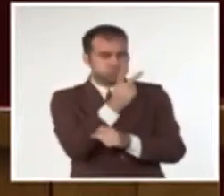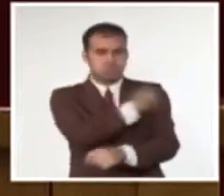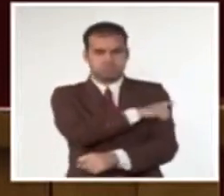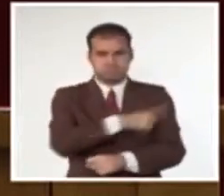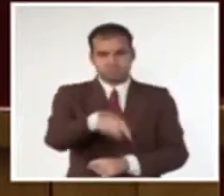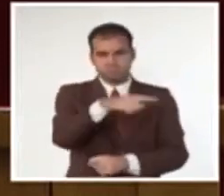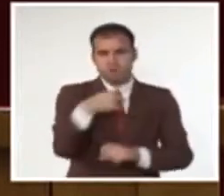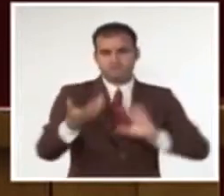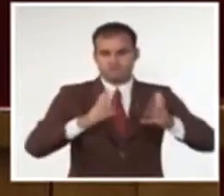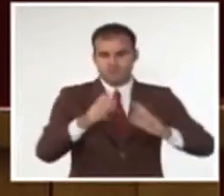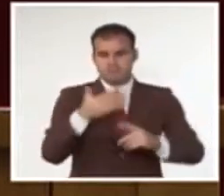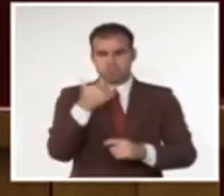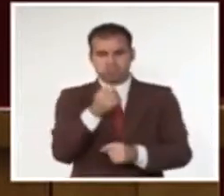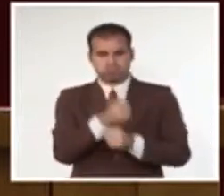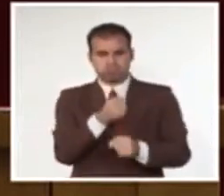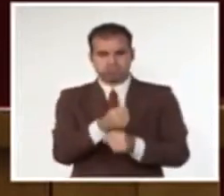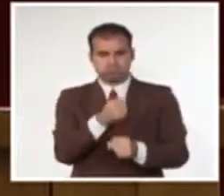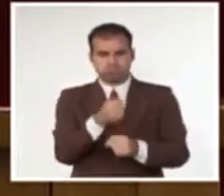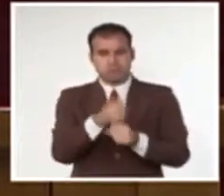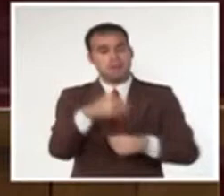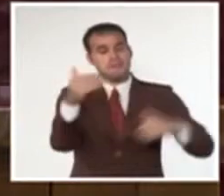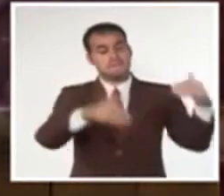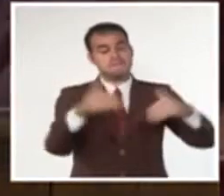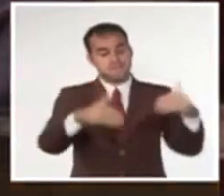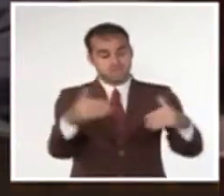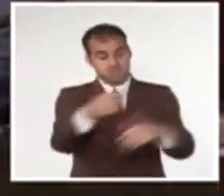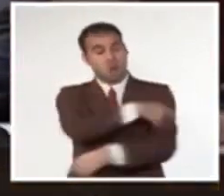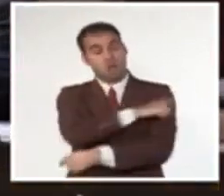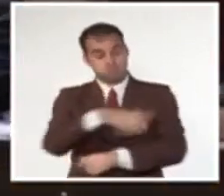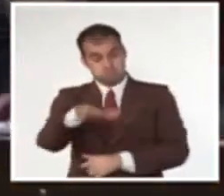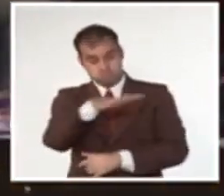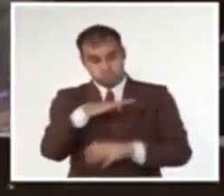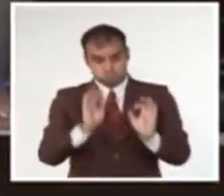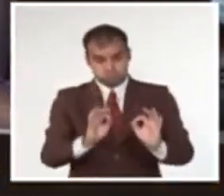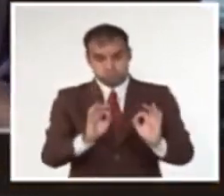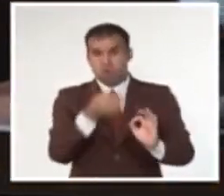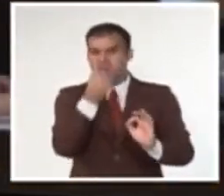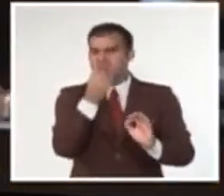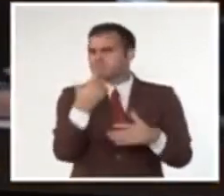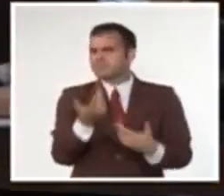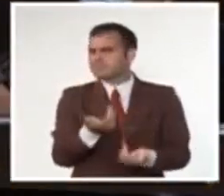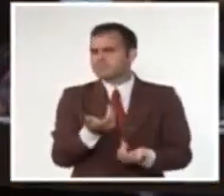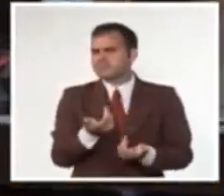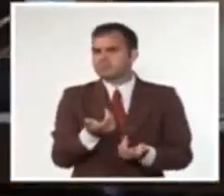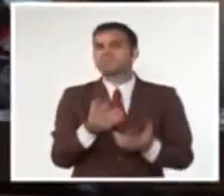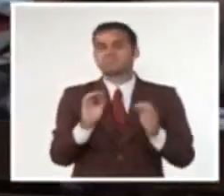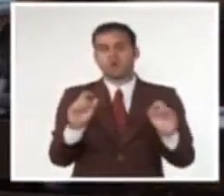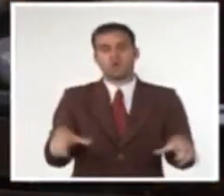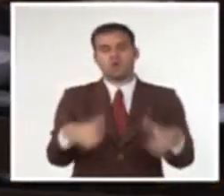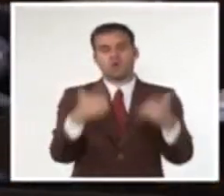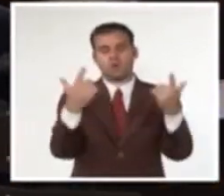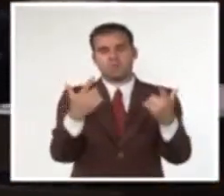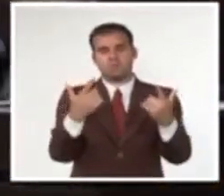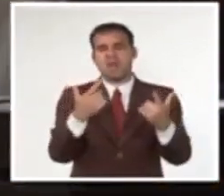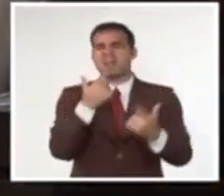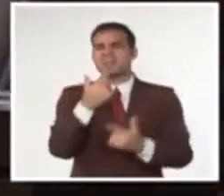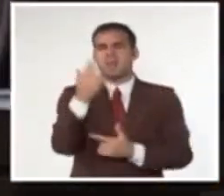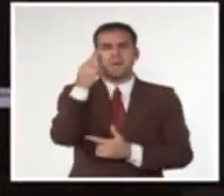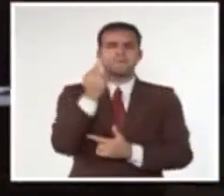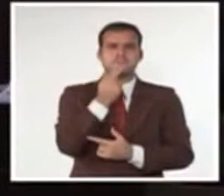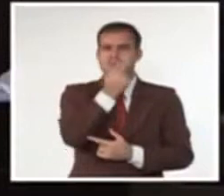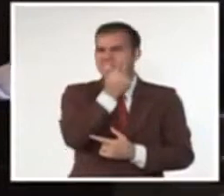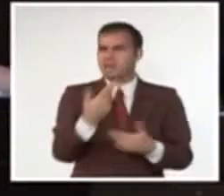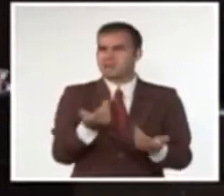para garantizar, con participación popular, que lleguemos a consagrar en la práctica la promesa martiana de